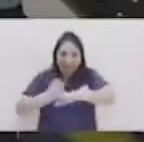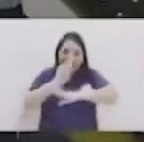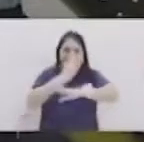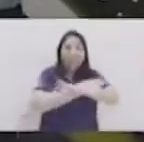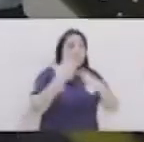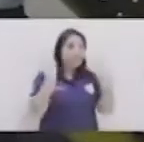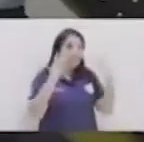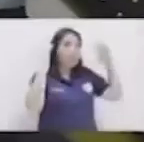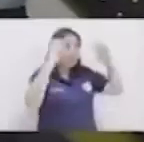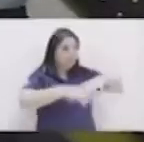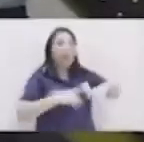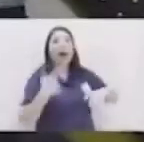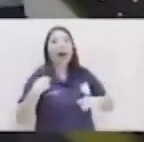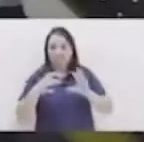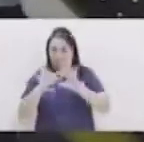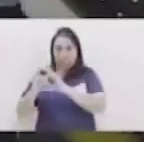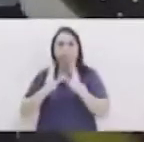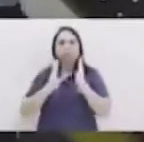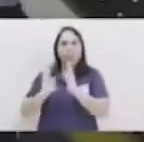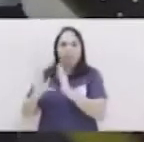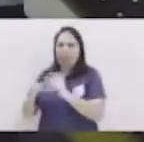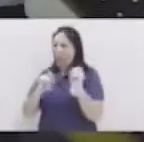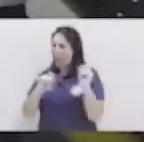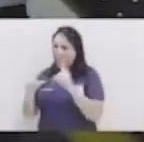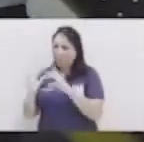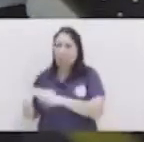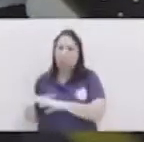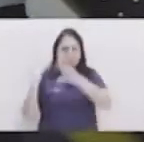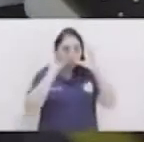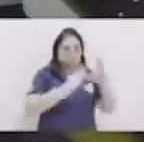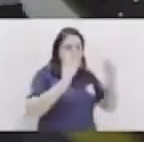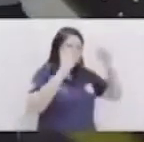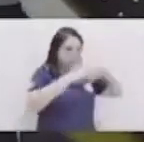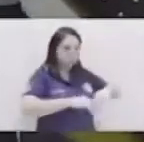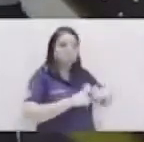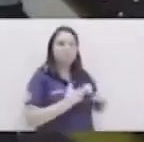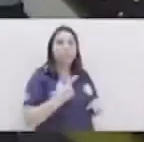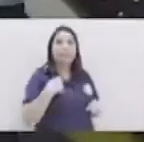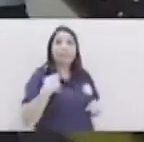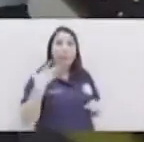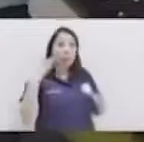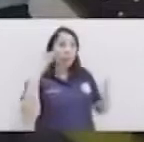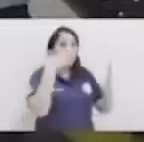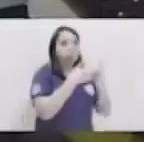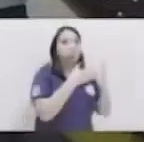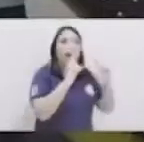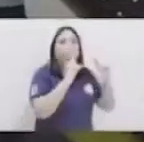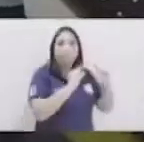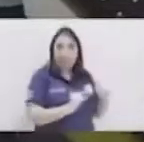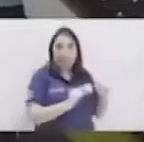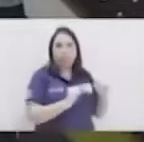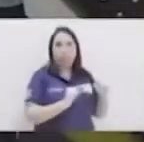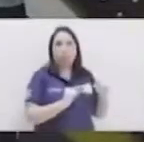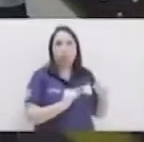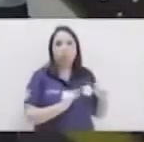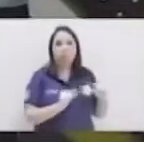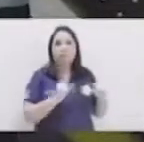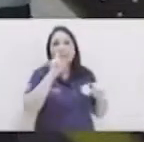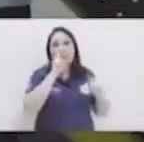riesgo. De esta manera, pues va a ser un impacto menor y va a